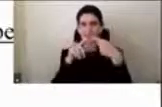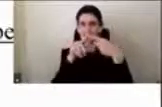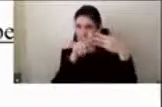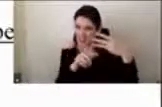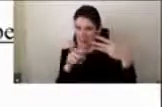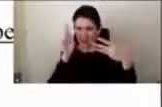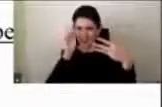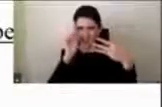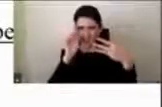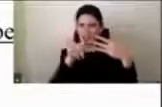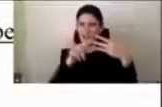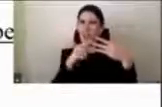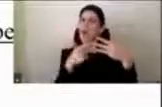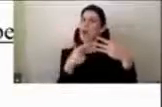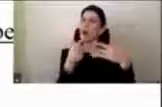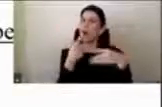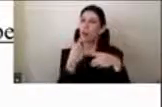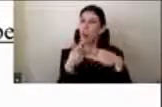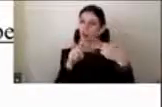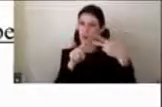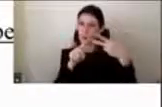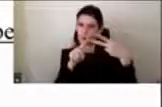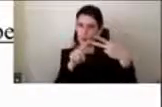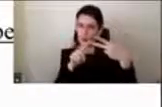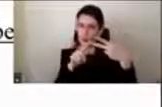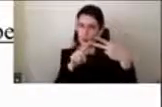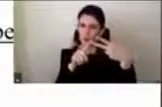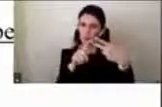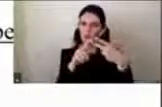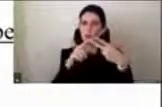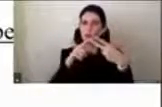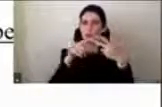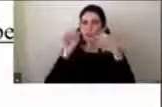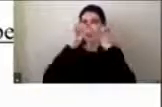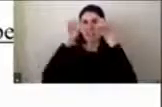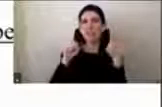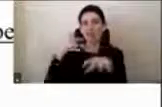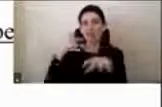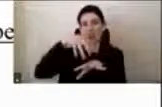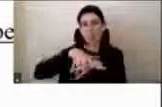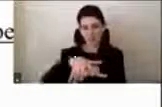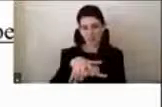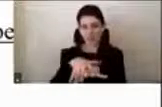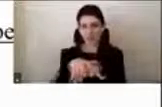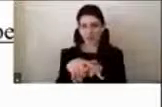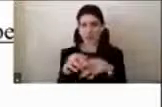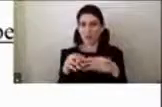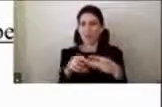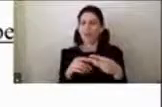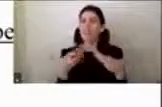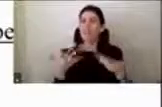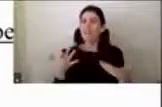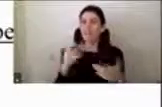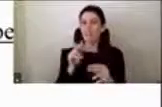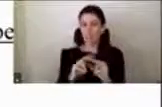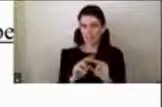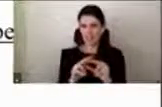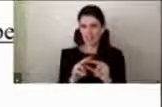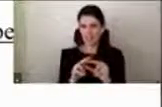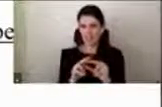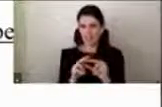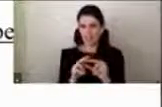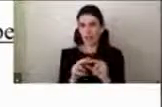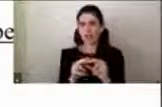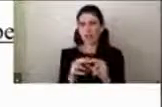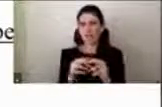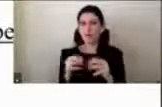que mencioné también como el segundo sistema de integración general. En definitiva, lo que va haciendo es induciendo un crecimiento e integración cerebral,